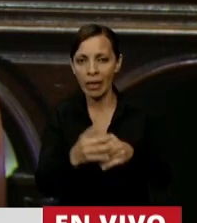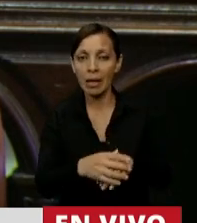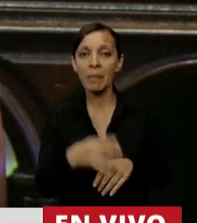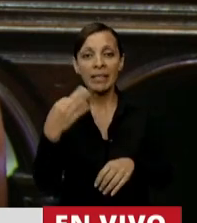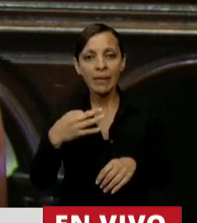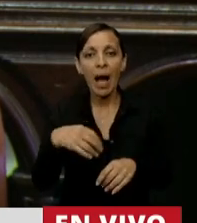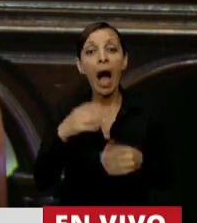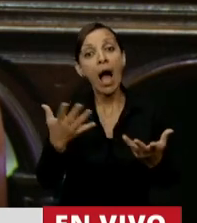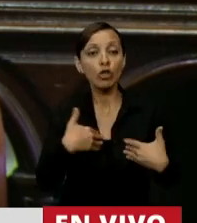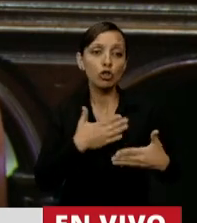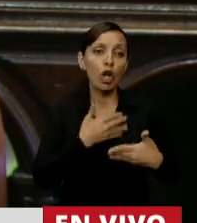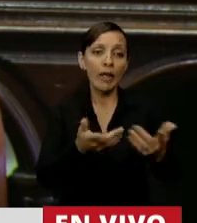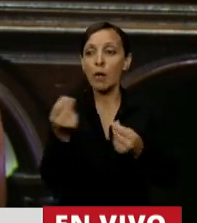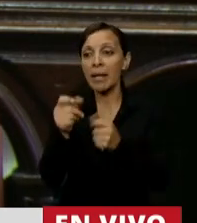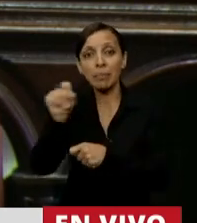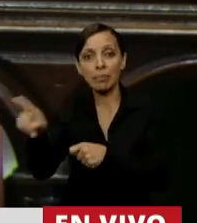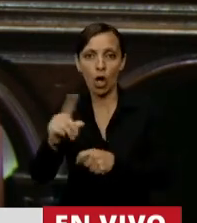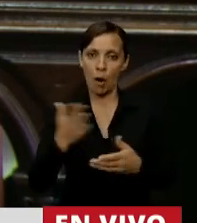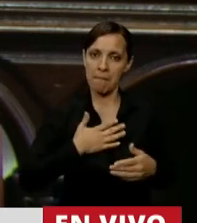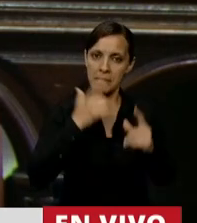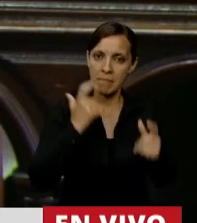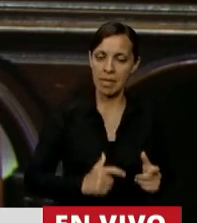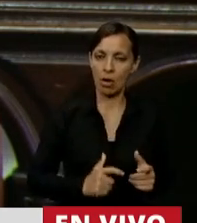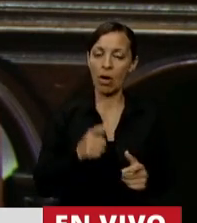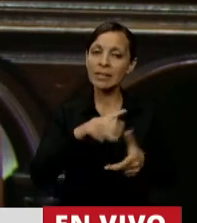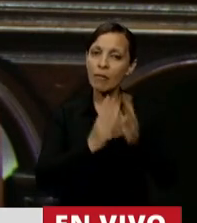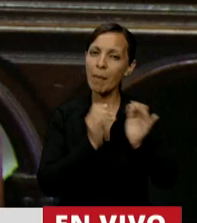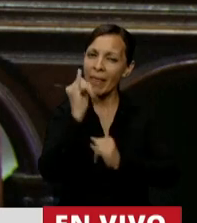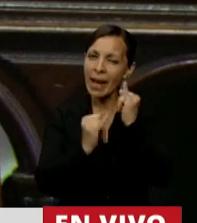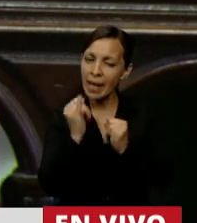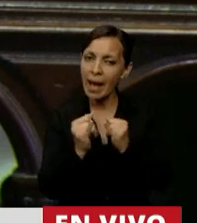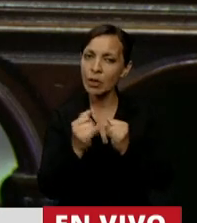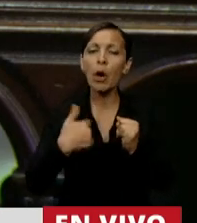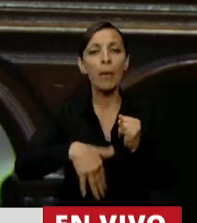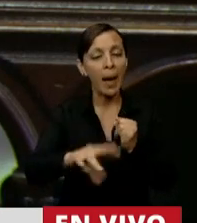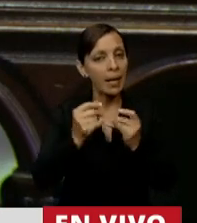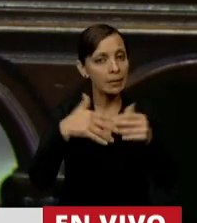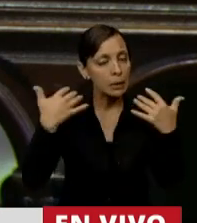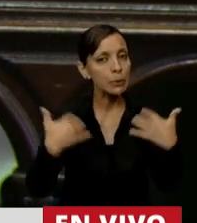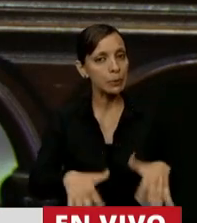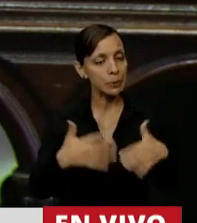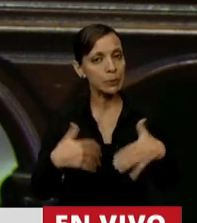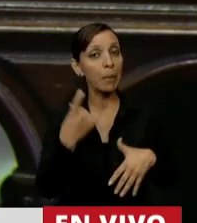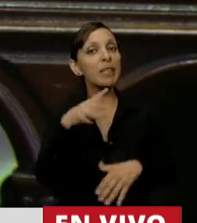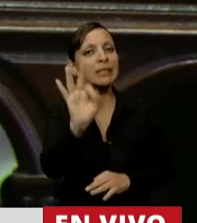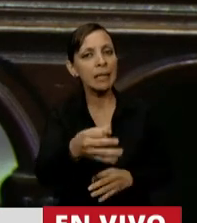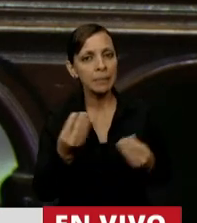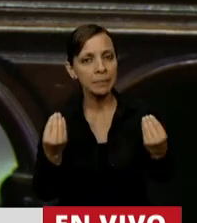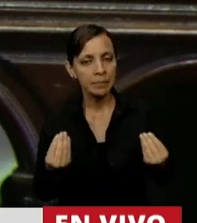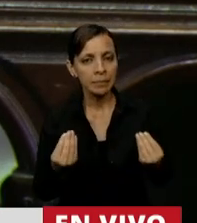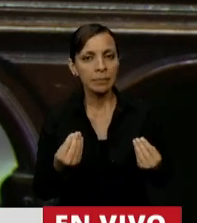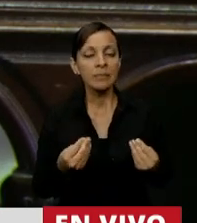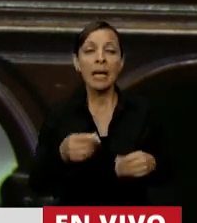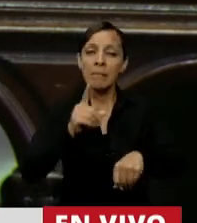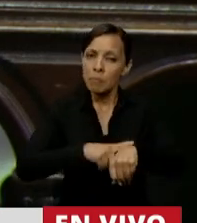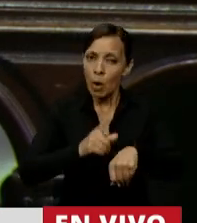con la propia. Esta fiesta del relato nos va a salir muy cara, pero ¿sabe qué? No está lejos